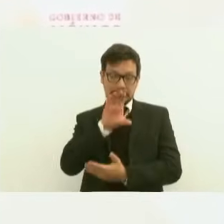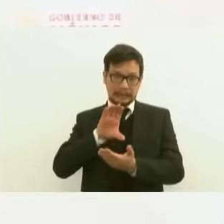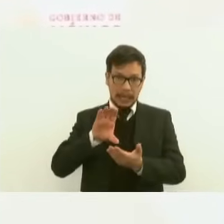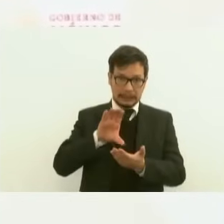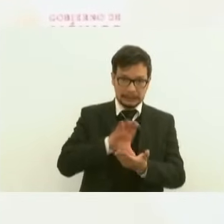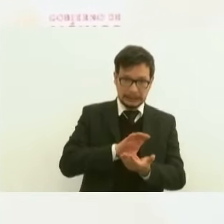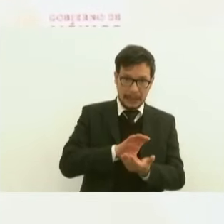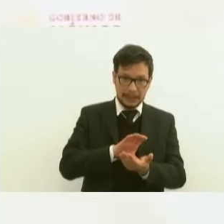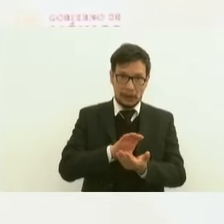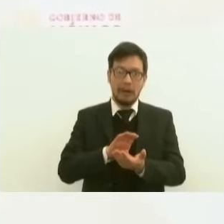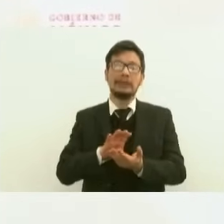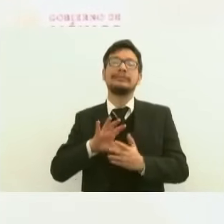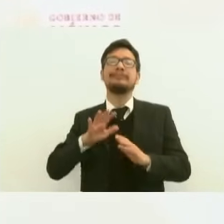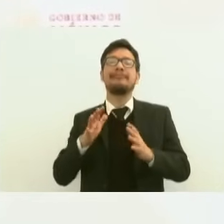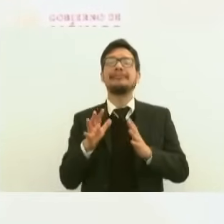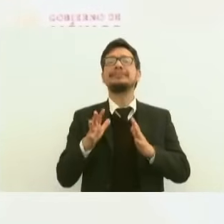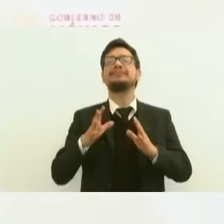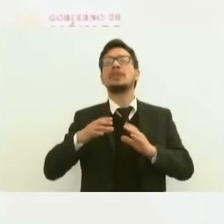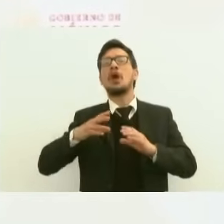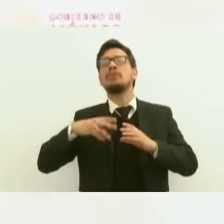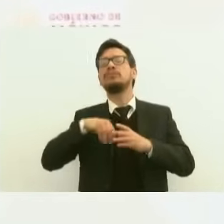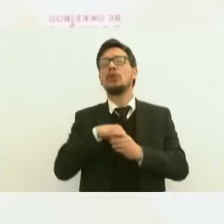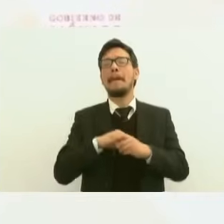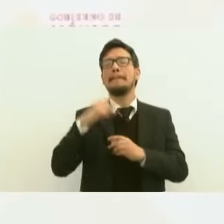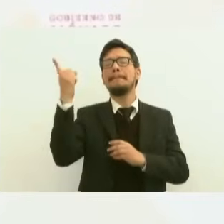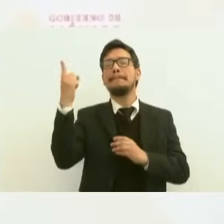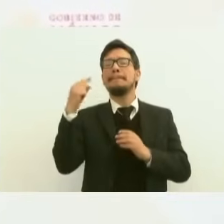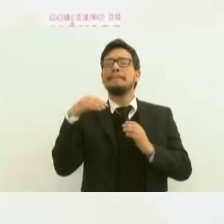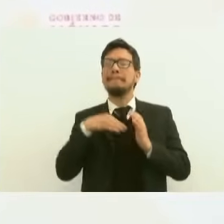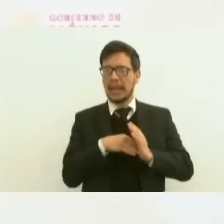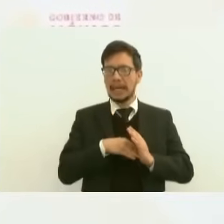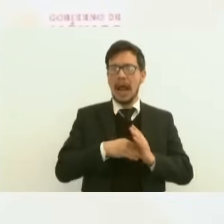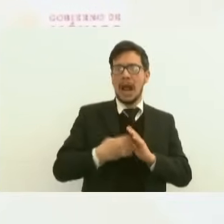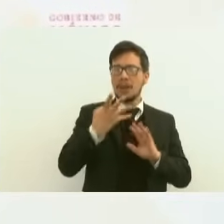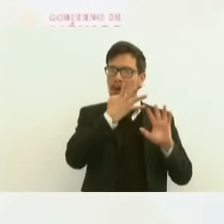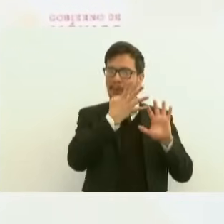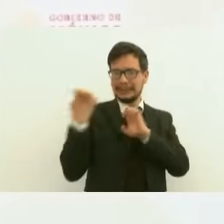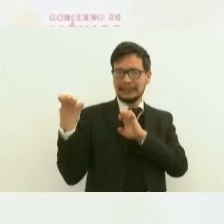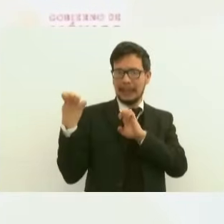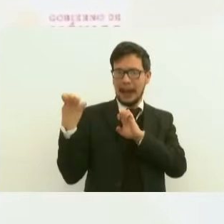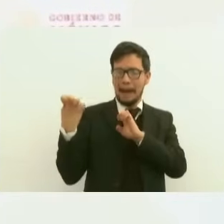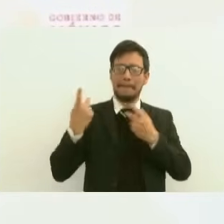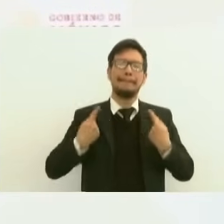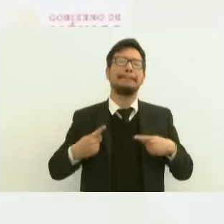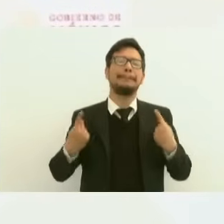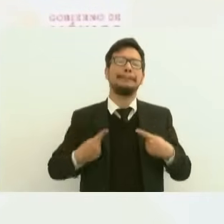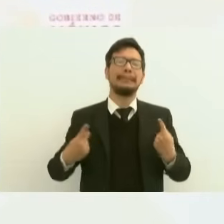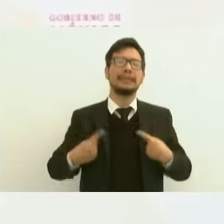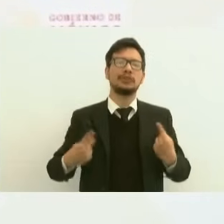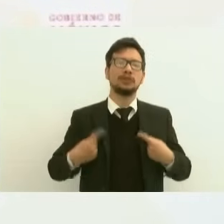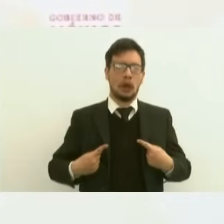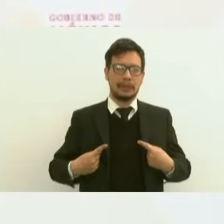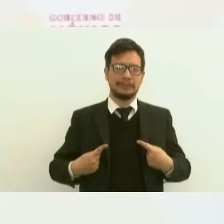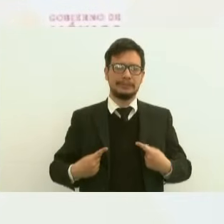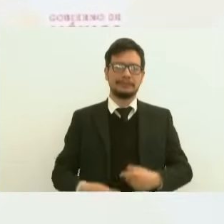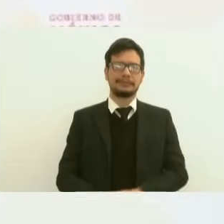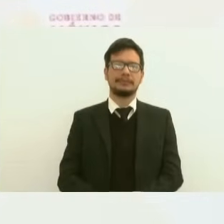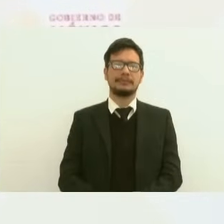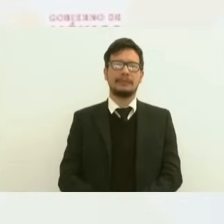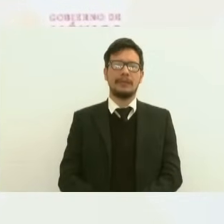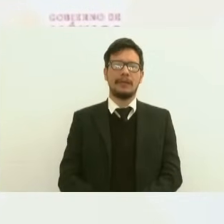a 1.900 personas. Actualmente, en los 14 centros